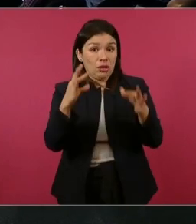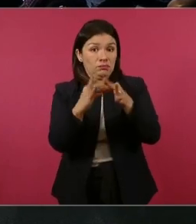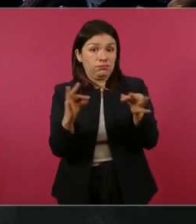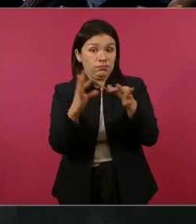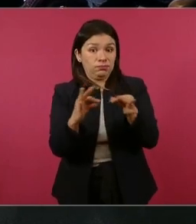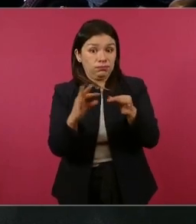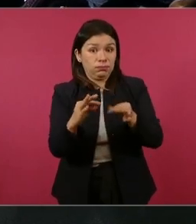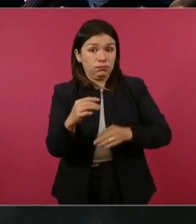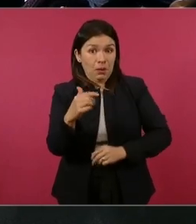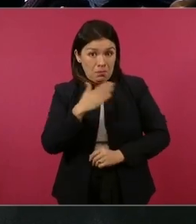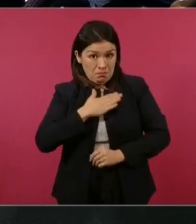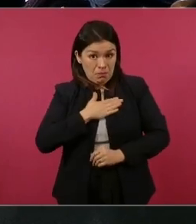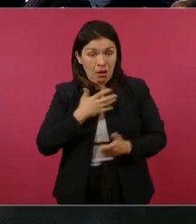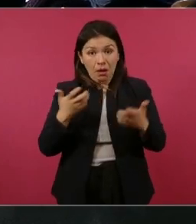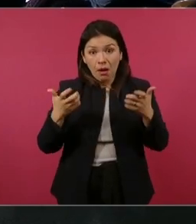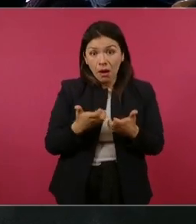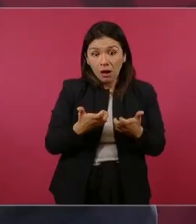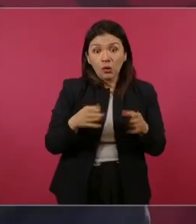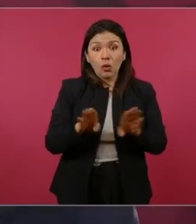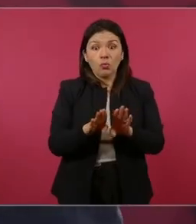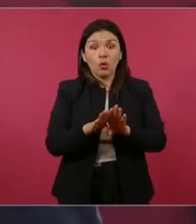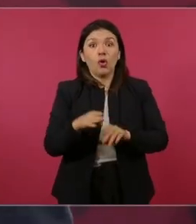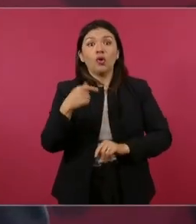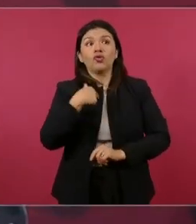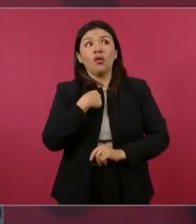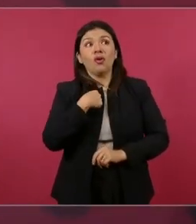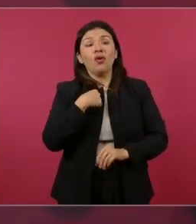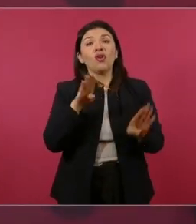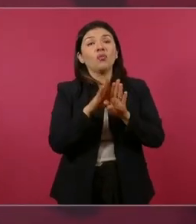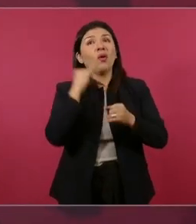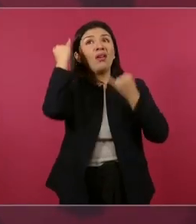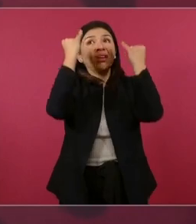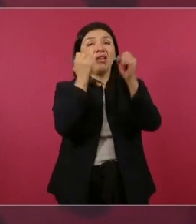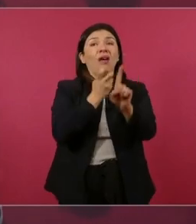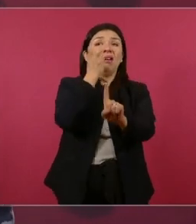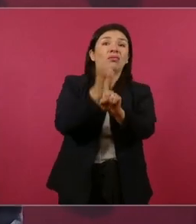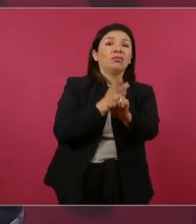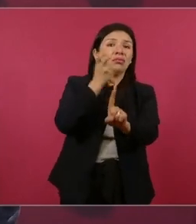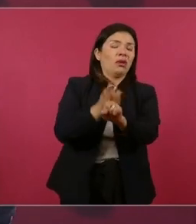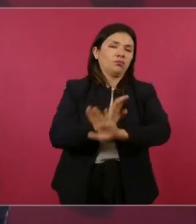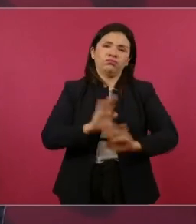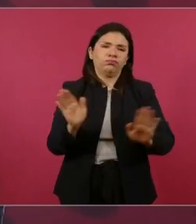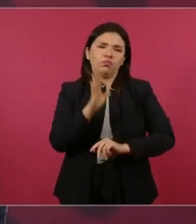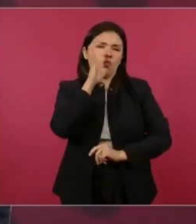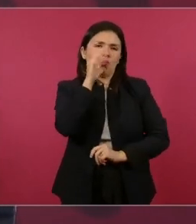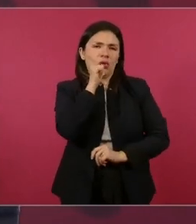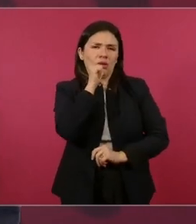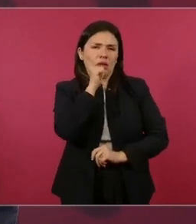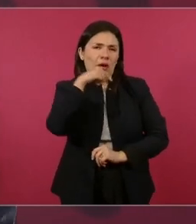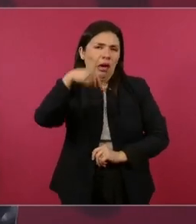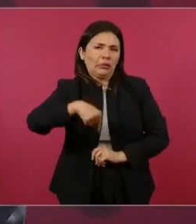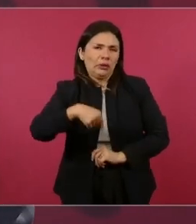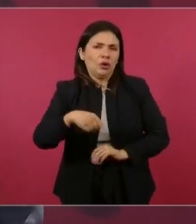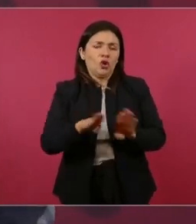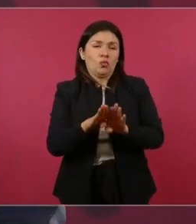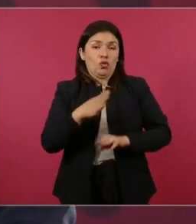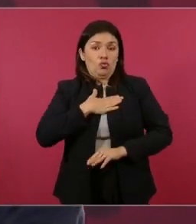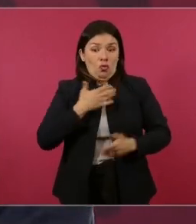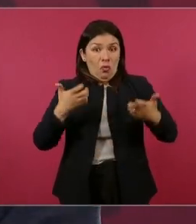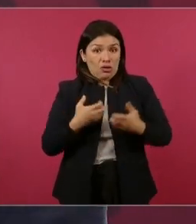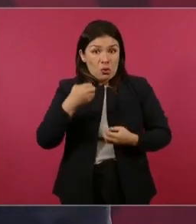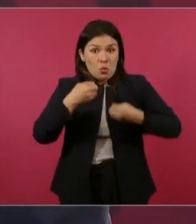que nosotros no prejuzgamos, no pueden haber aquí